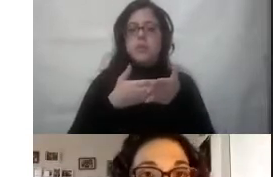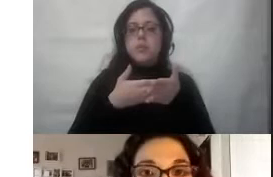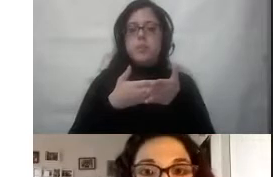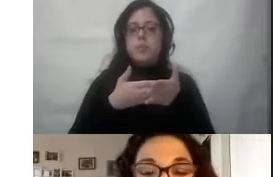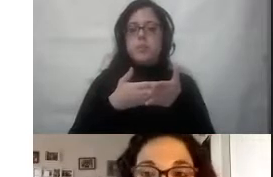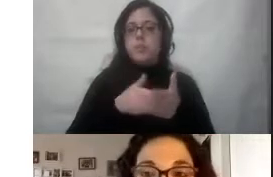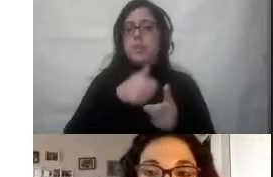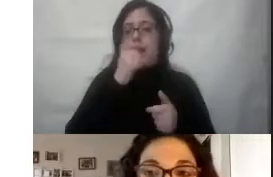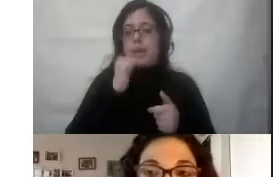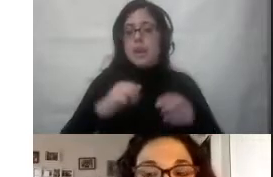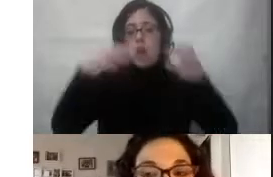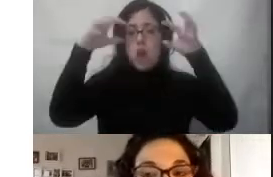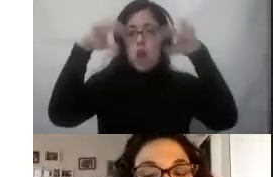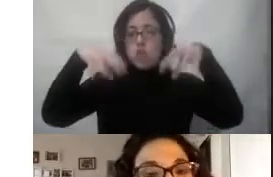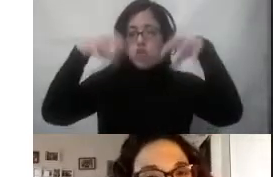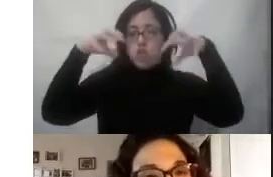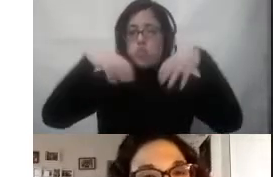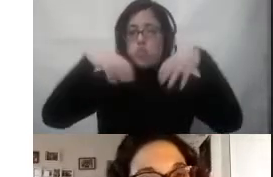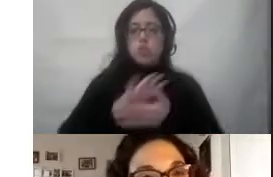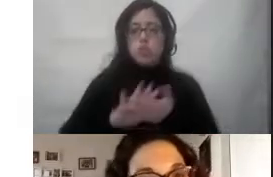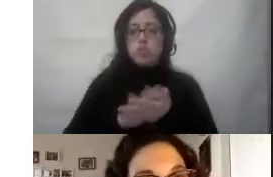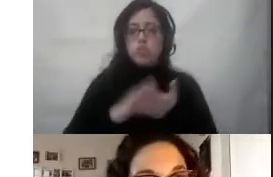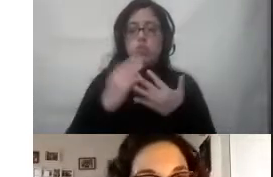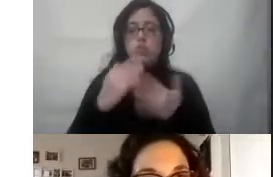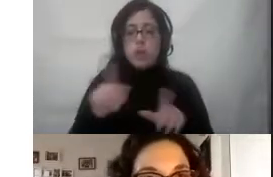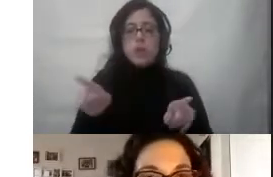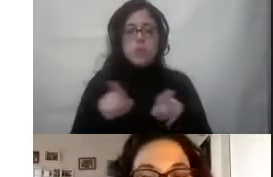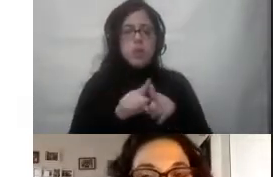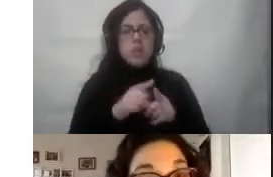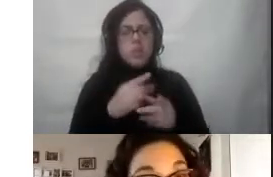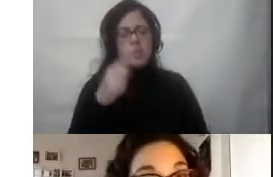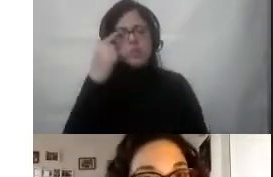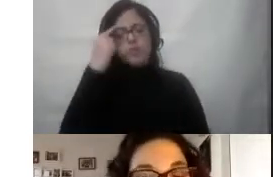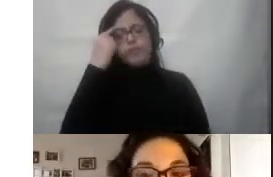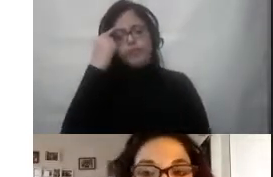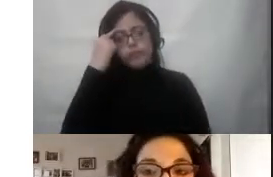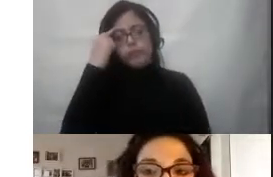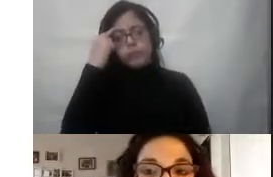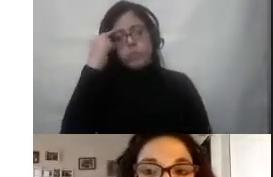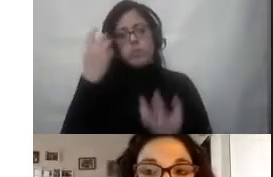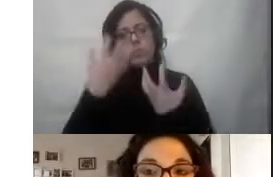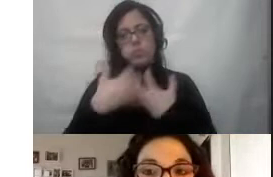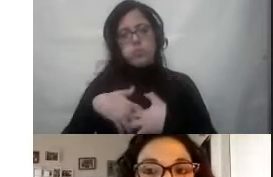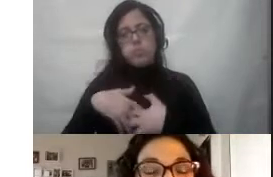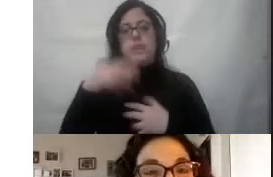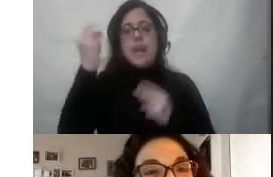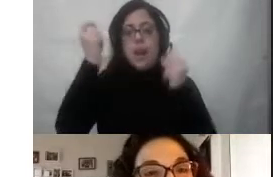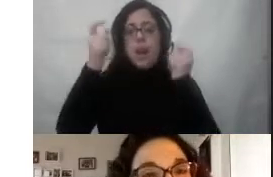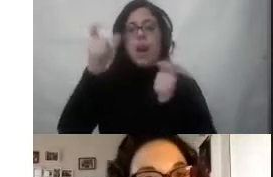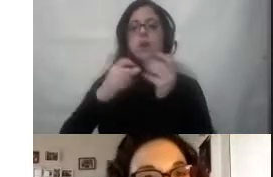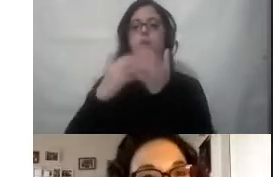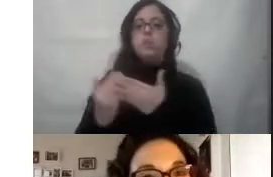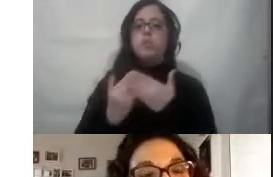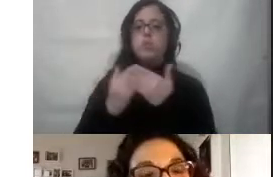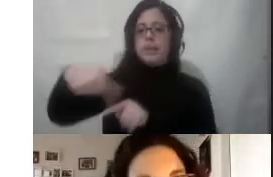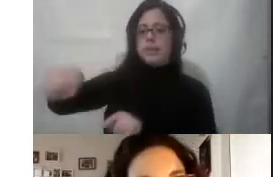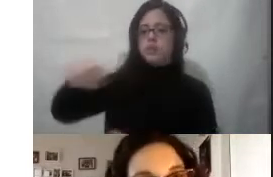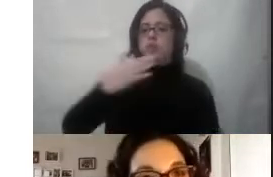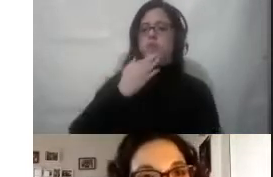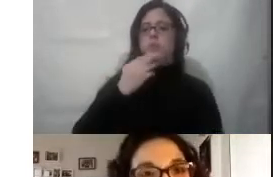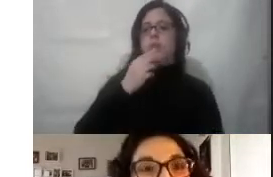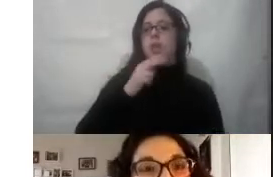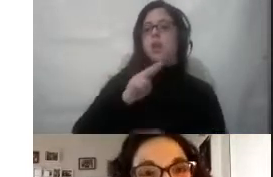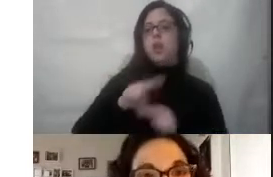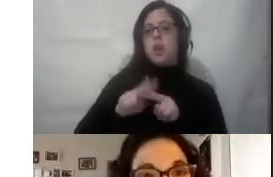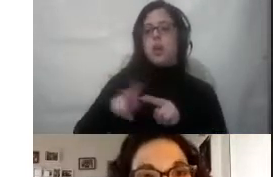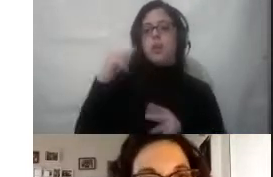con las lluvias, por ejemplo, nosotros tratamos de explicarnos eso. Bueno, la idea es que nuestros estudiantes también lo hagan. Pero decimos, ¿cómo logramos ver eso?